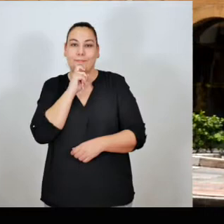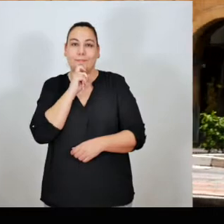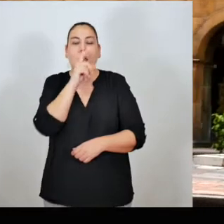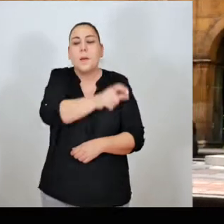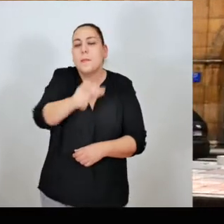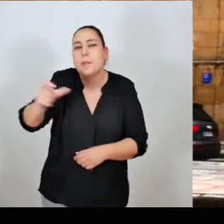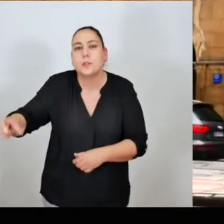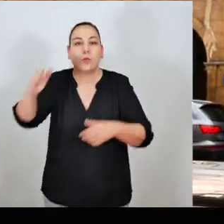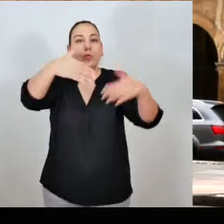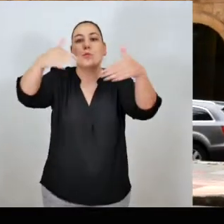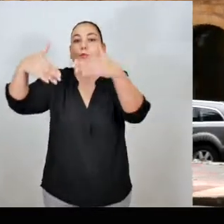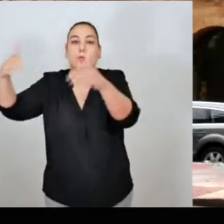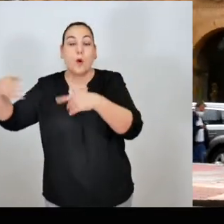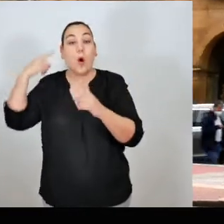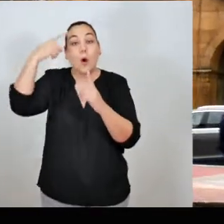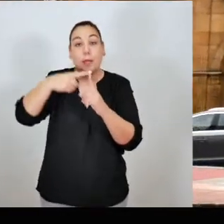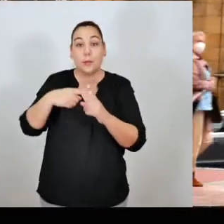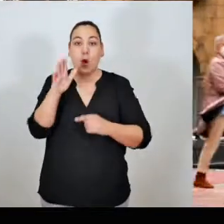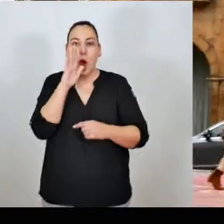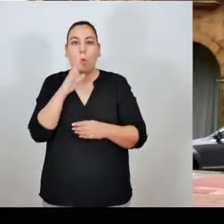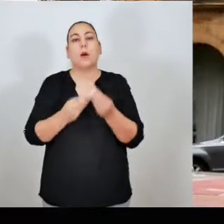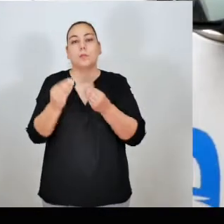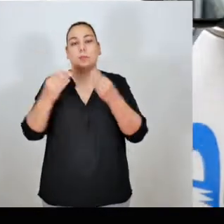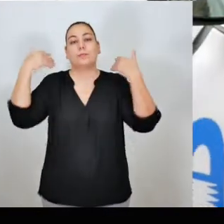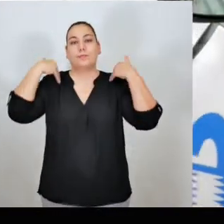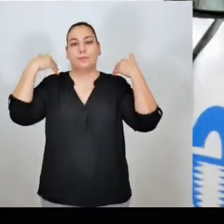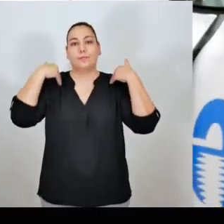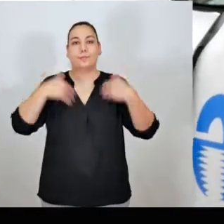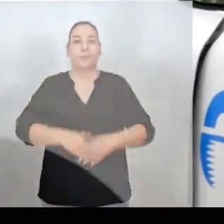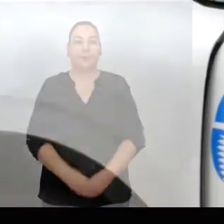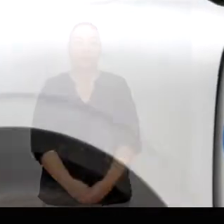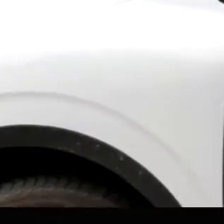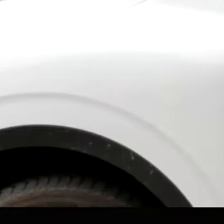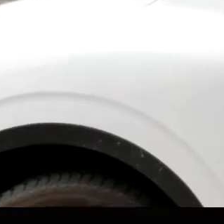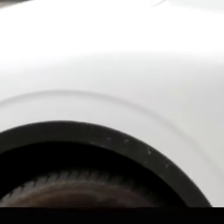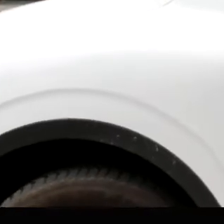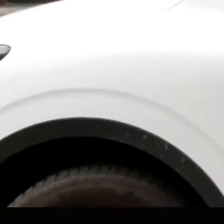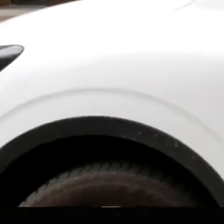llamamiento a todos los ciudadanos para hacer un uso responsable del agua.